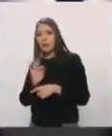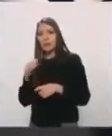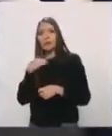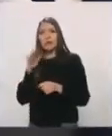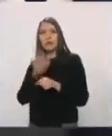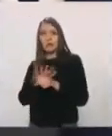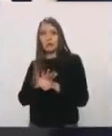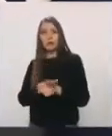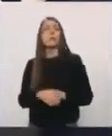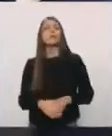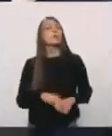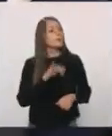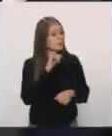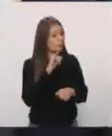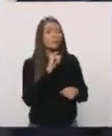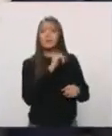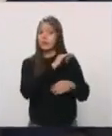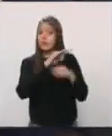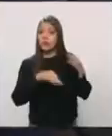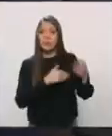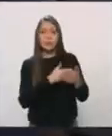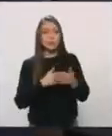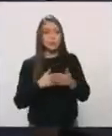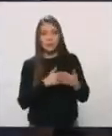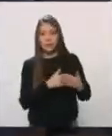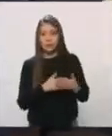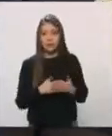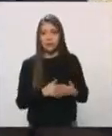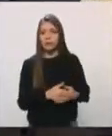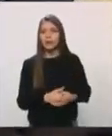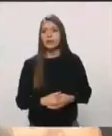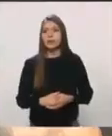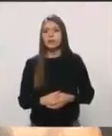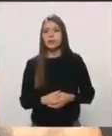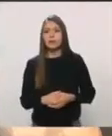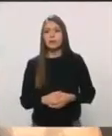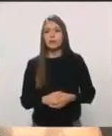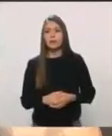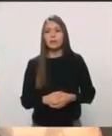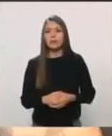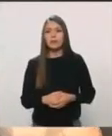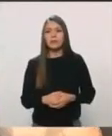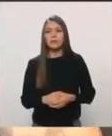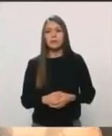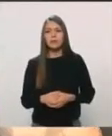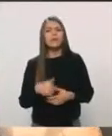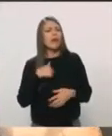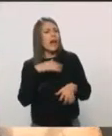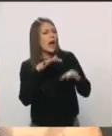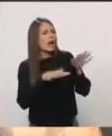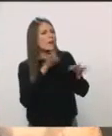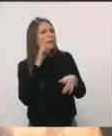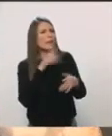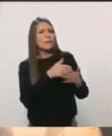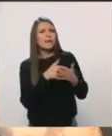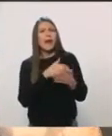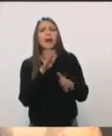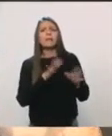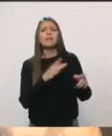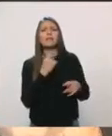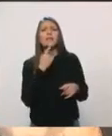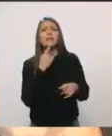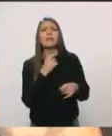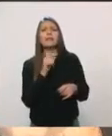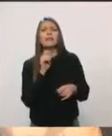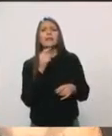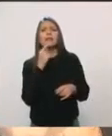Claro, sí. Todos los bebés por edad necesitan la Monse, comida. yo he visto que, por ejemplo, luego los bebés se ahogan con su propia salivita o con la